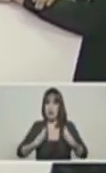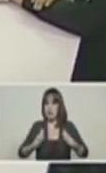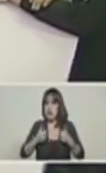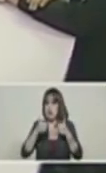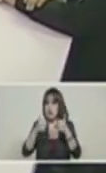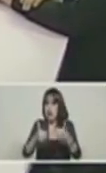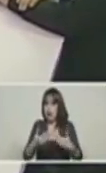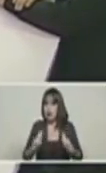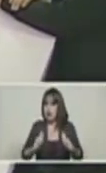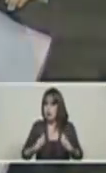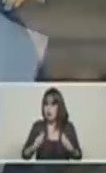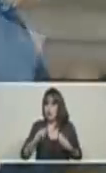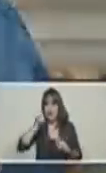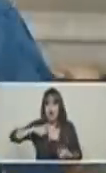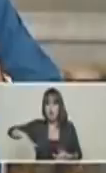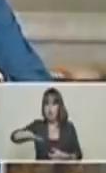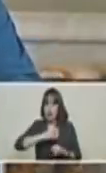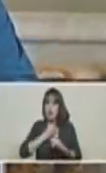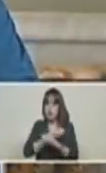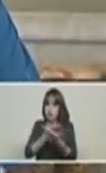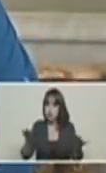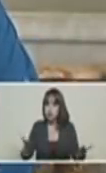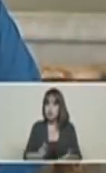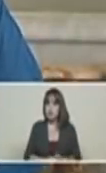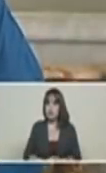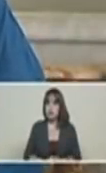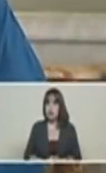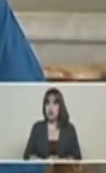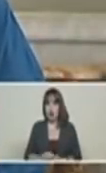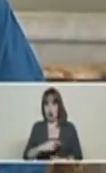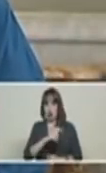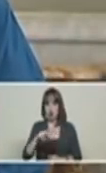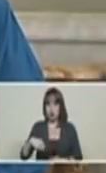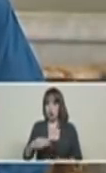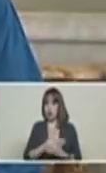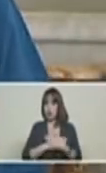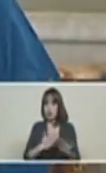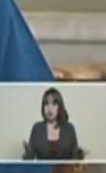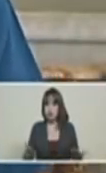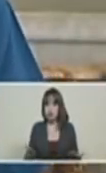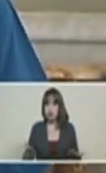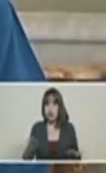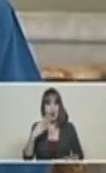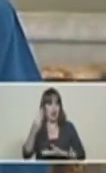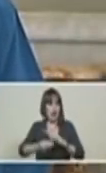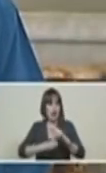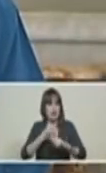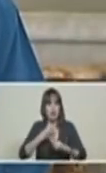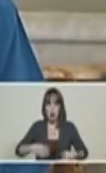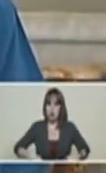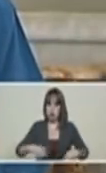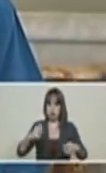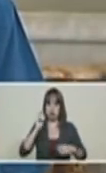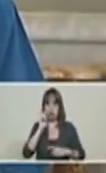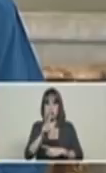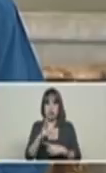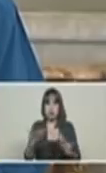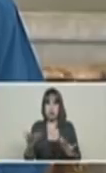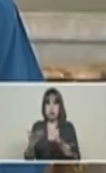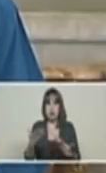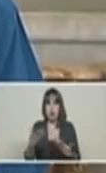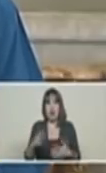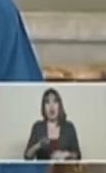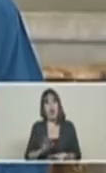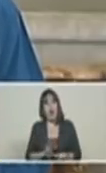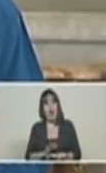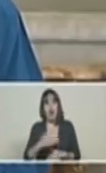viviendo del bienestar del pueblo. Para eso es que nosotros creamos la riqueza y propiciamos